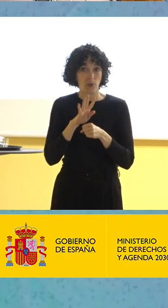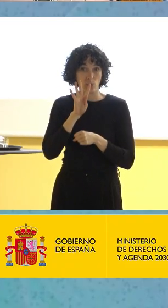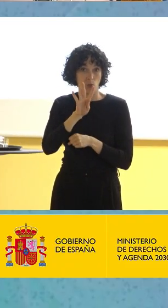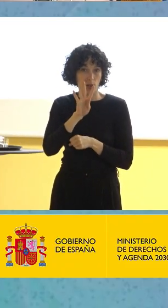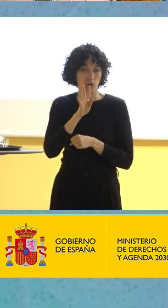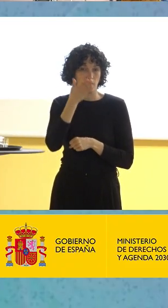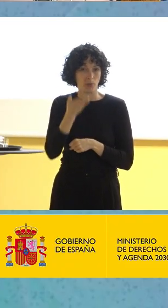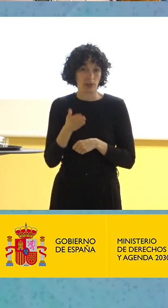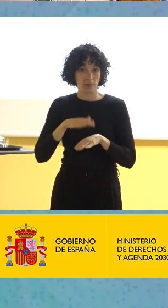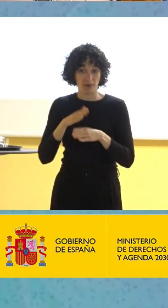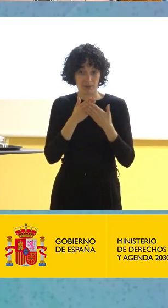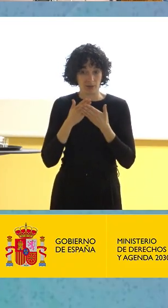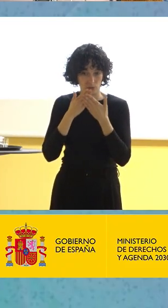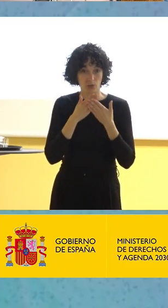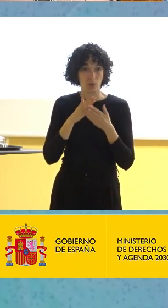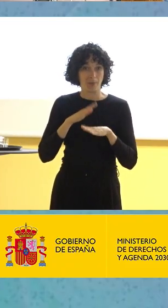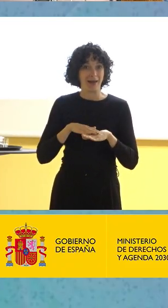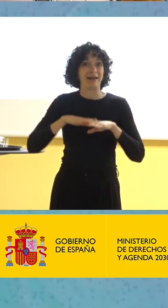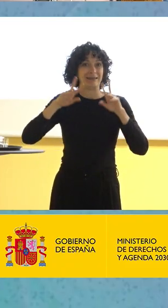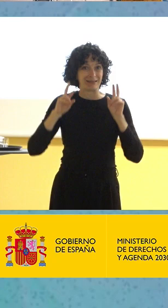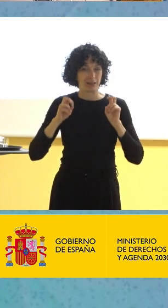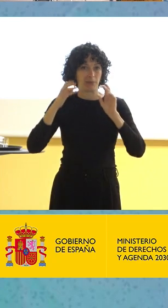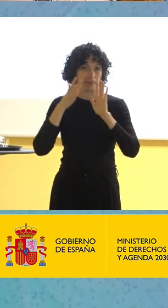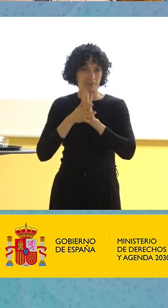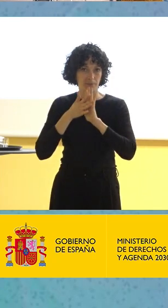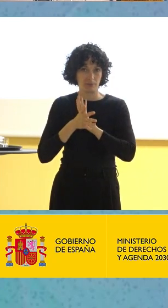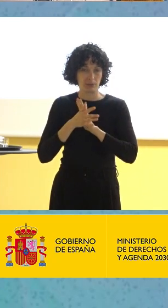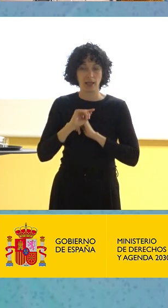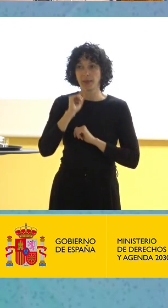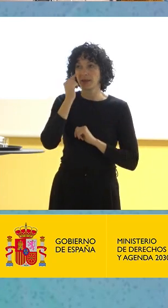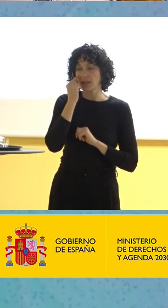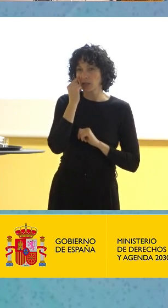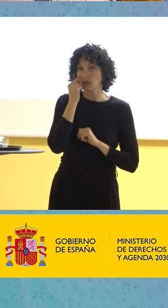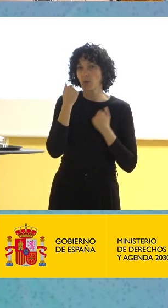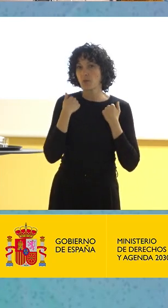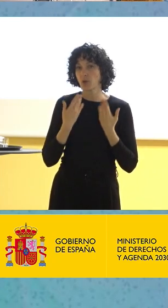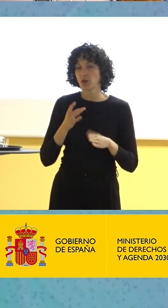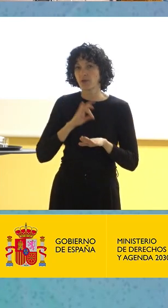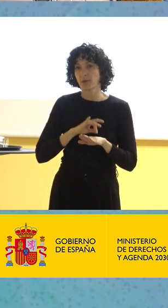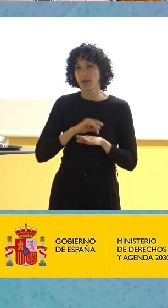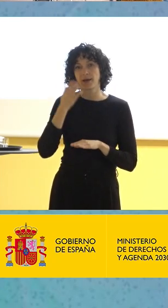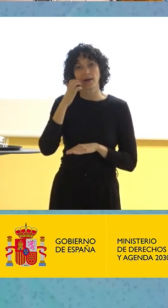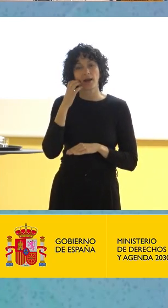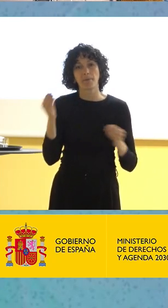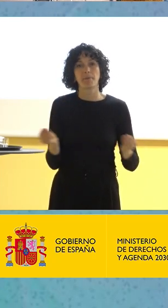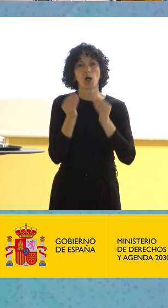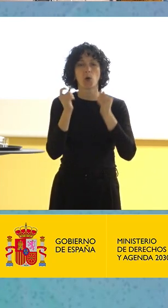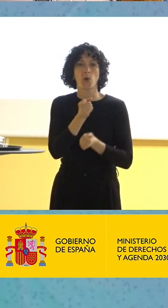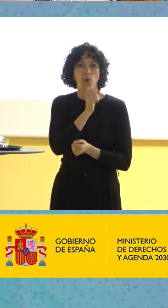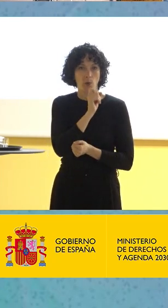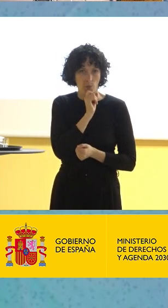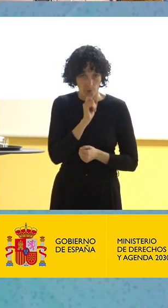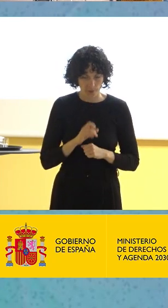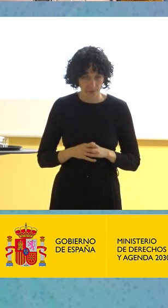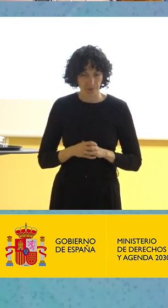la hora de realizar este estudio para hablar de eso, de cómo se debería mejorar la detección temprana de las enfermedades raras. Bueno,